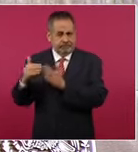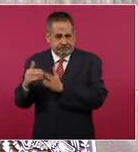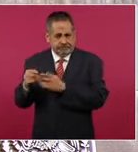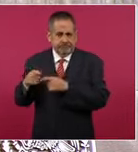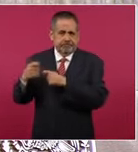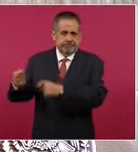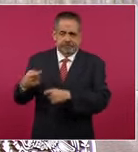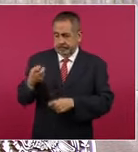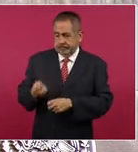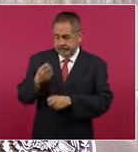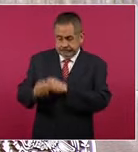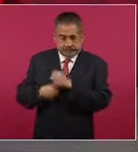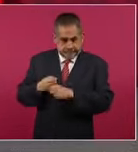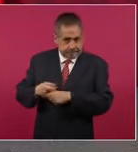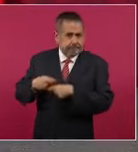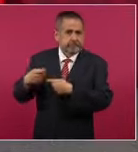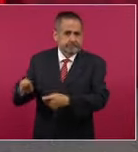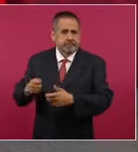este año.